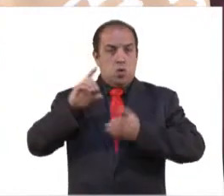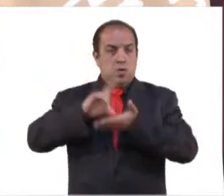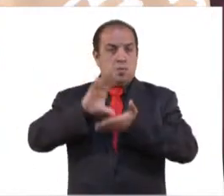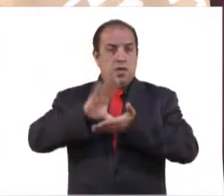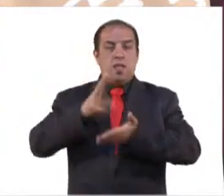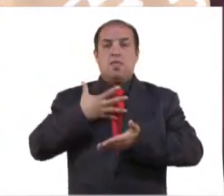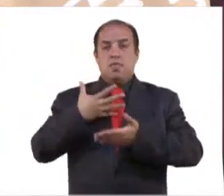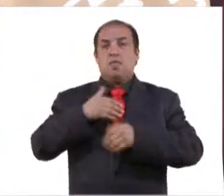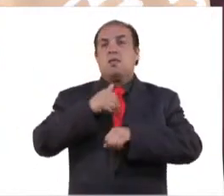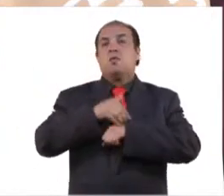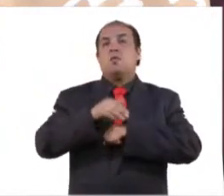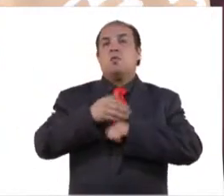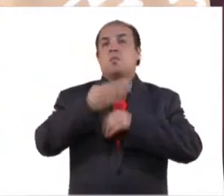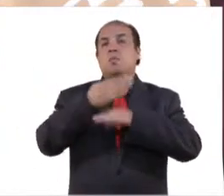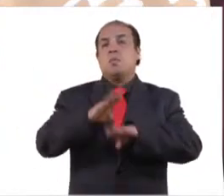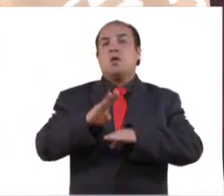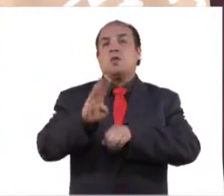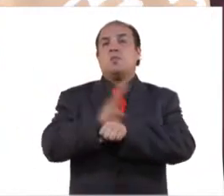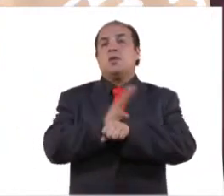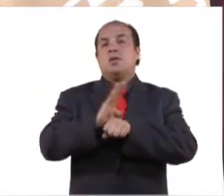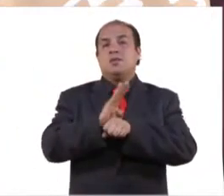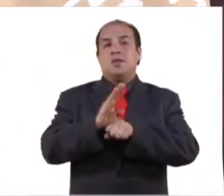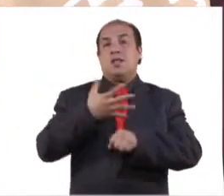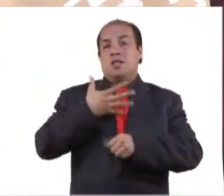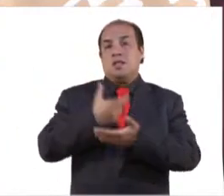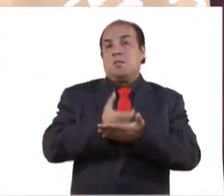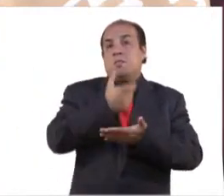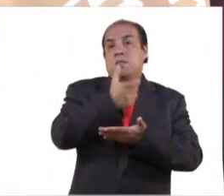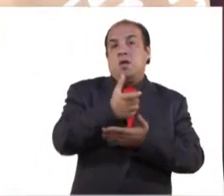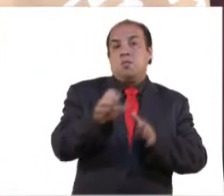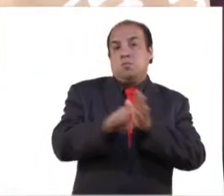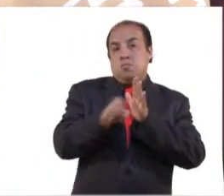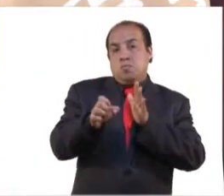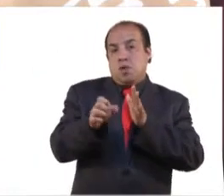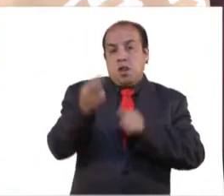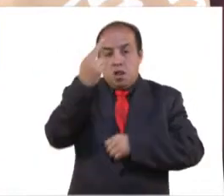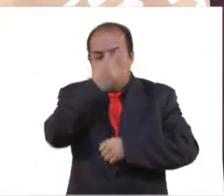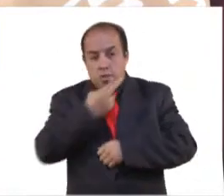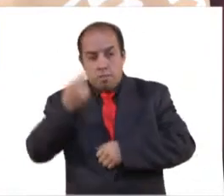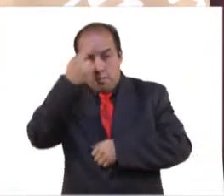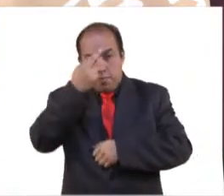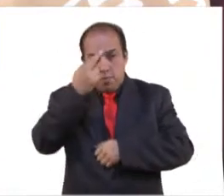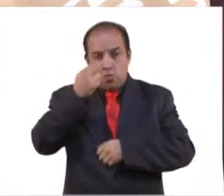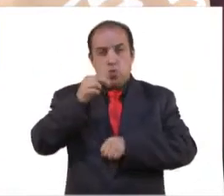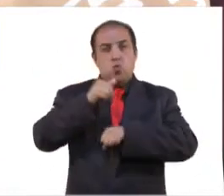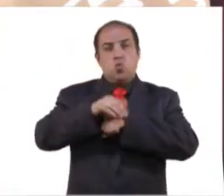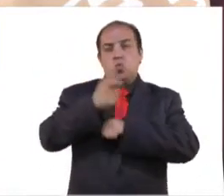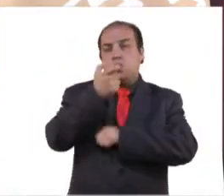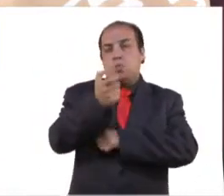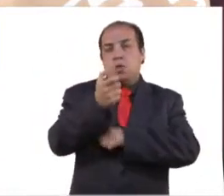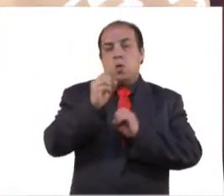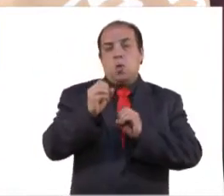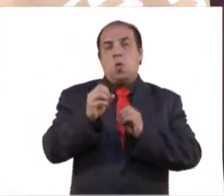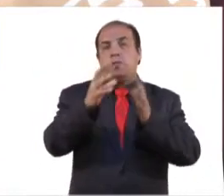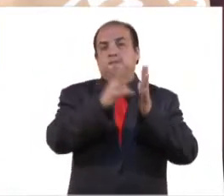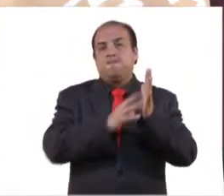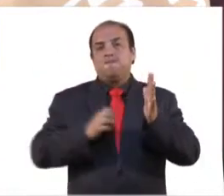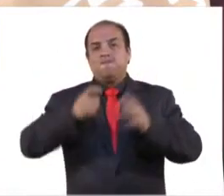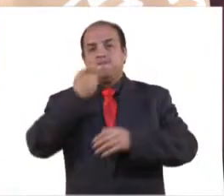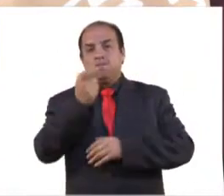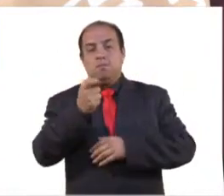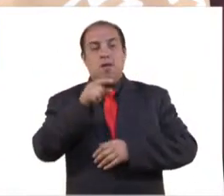les cobrarán comisión por consultas, saldos y retiro de efectivo en